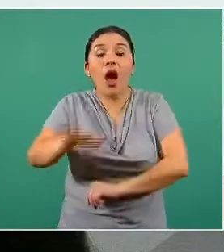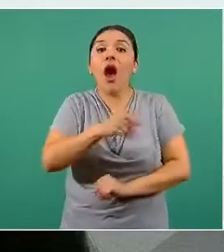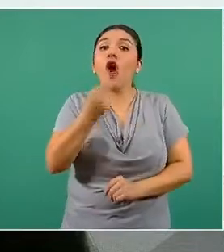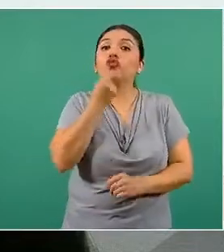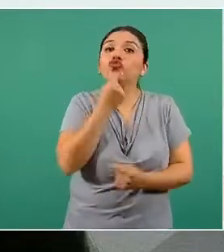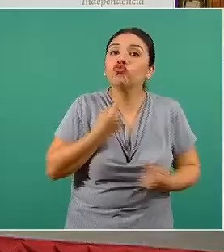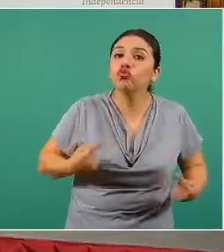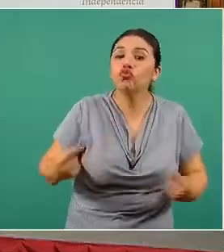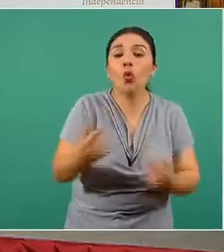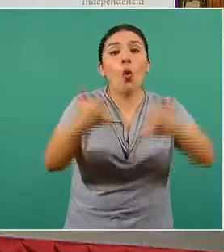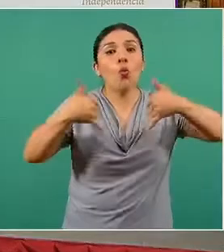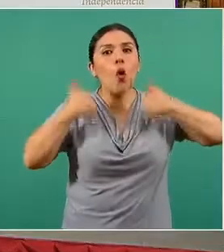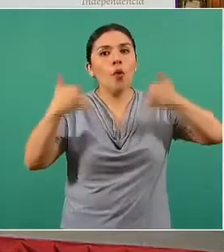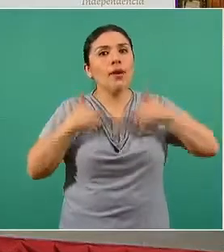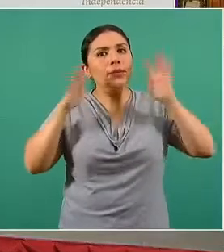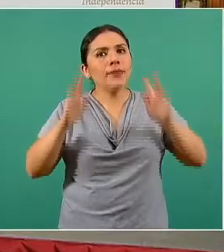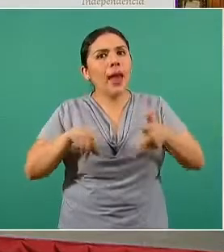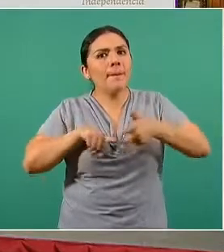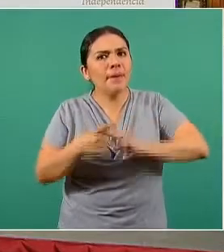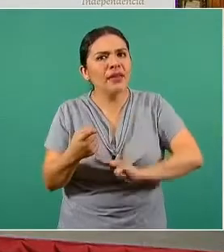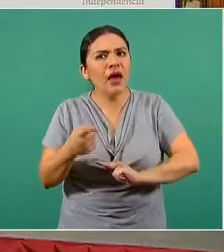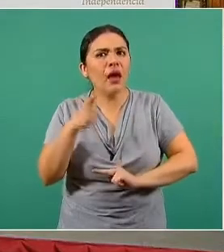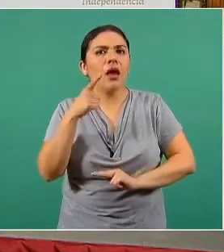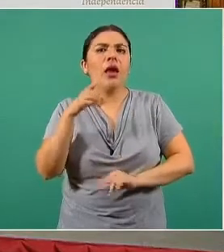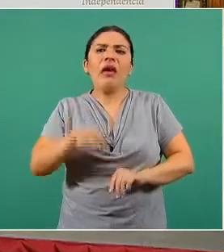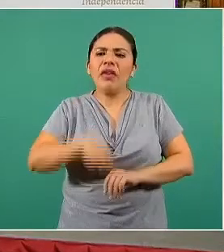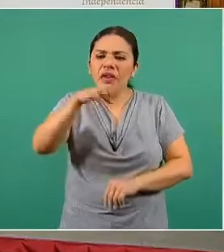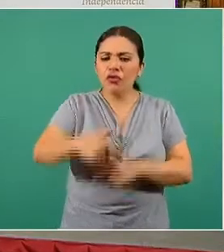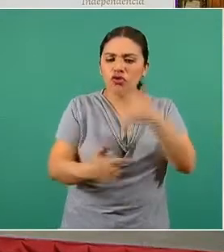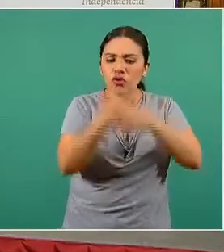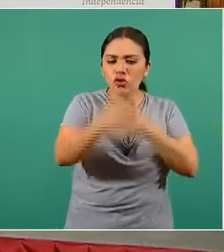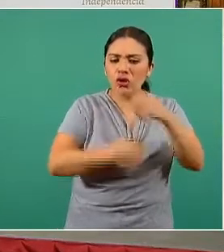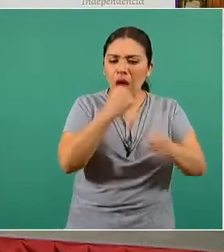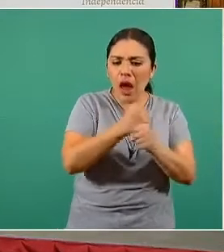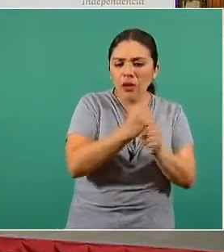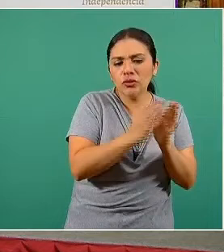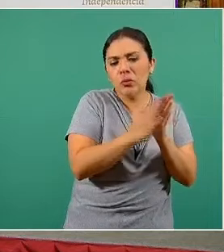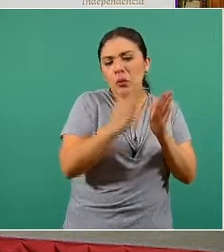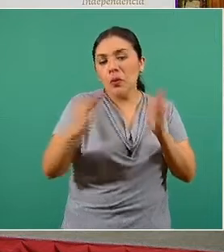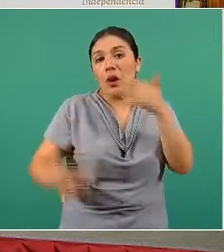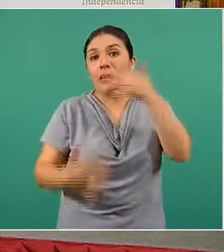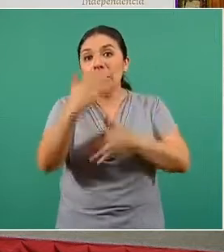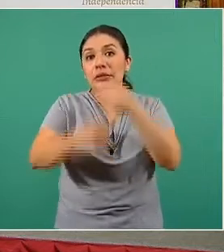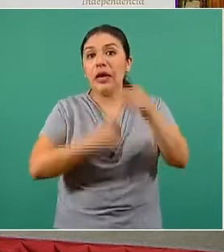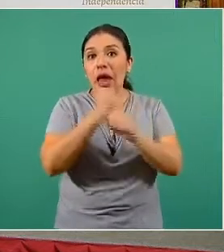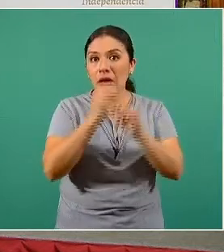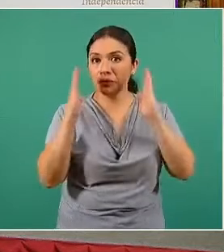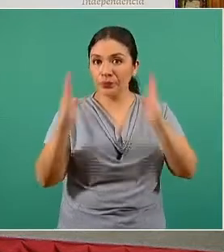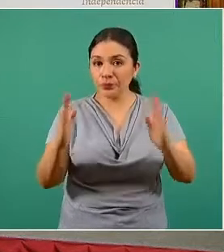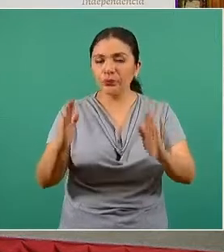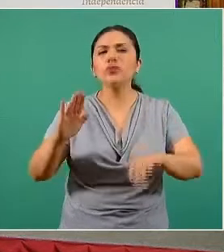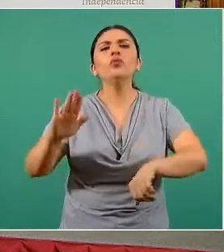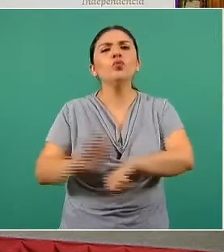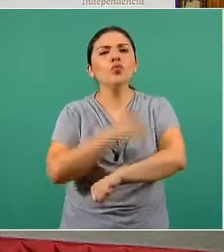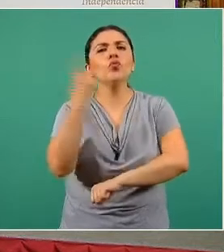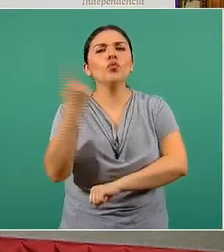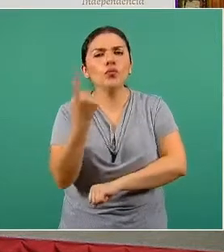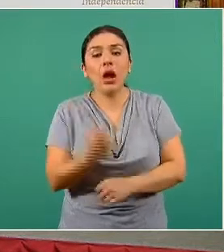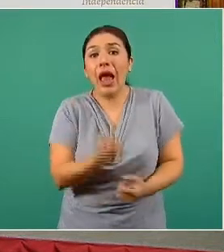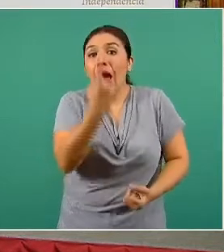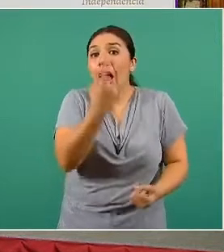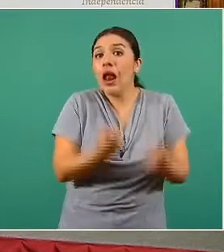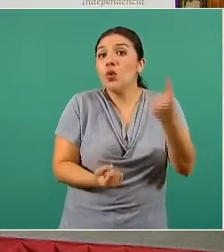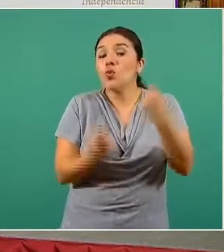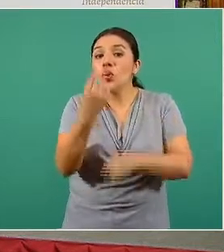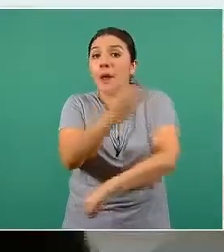niñas y niños y adolescentes, específicamente de 12 y hasta 15 años, porque algunas de las